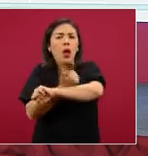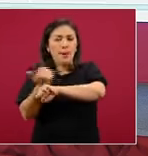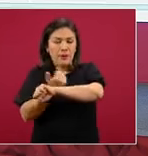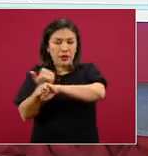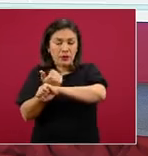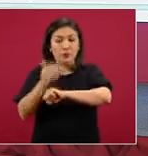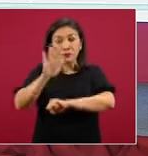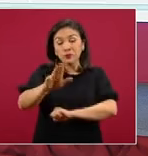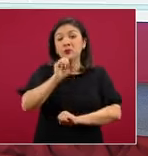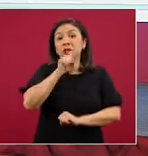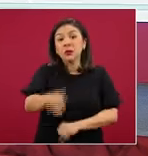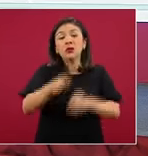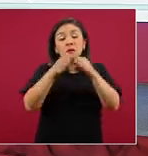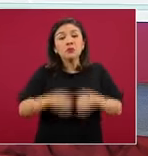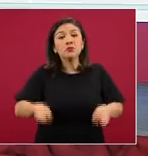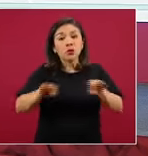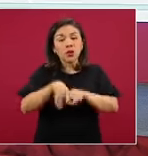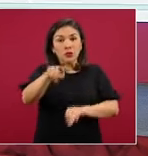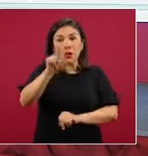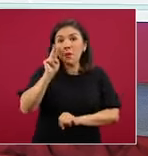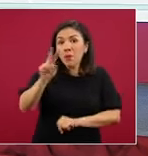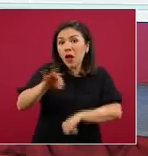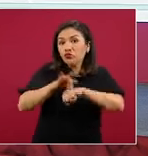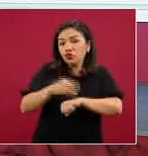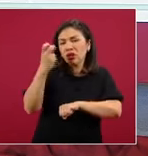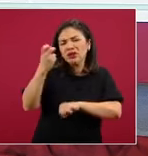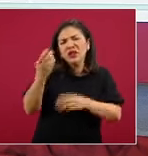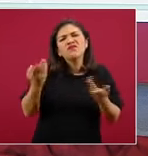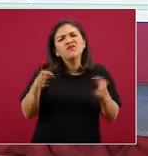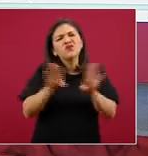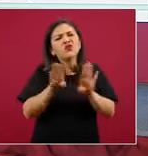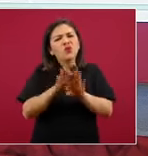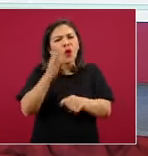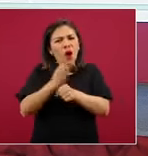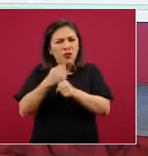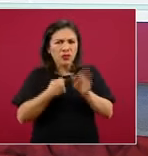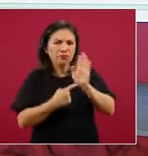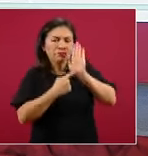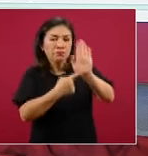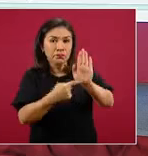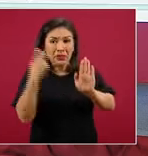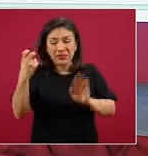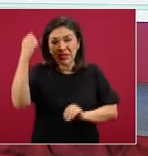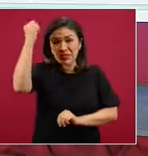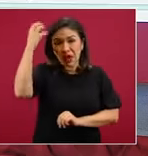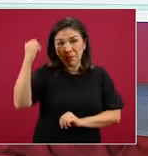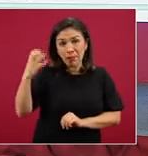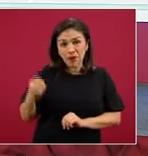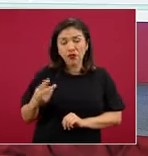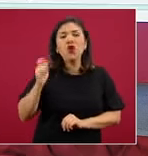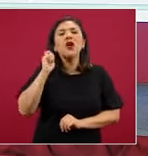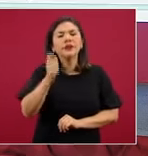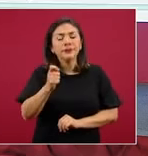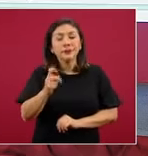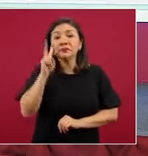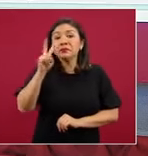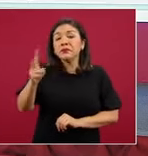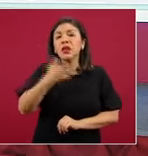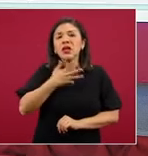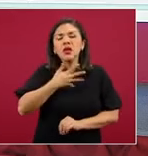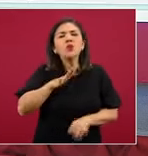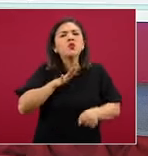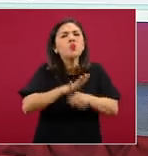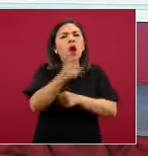También es importante para que lo vean en esta forma que estamos presentando desde este semáforo, es que señalamos